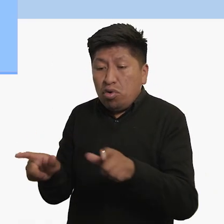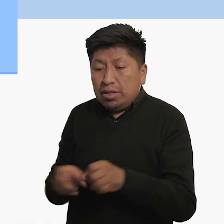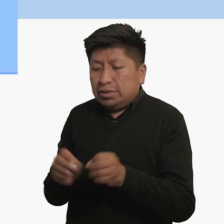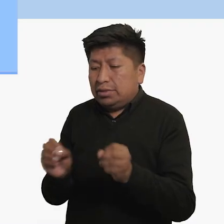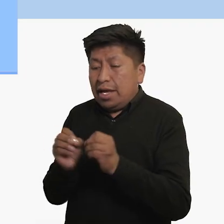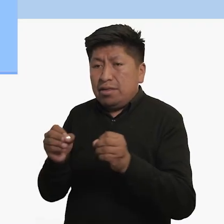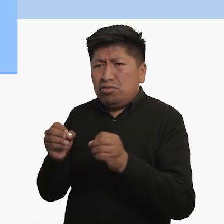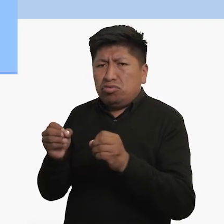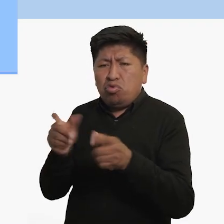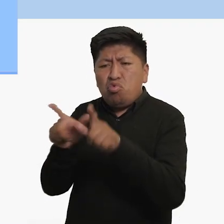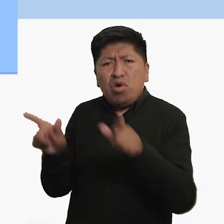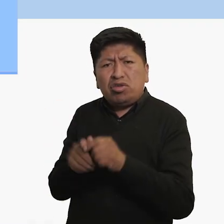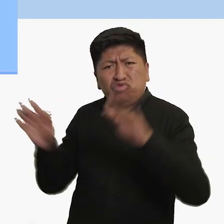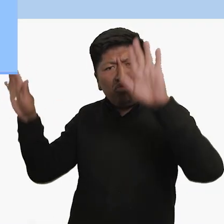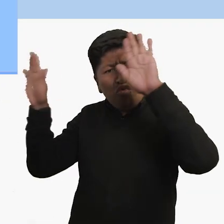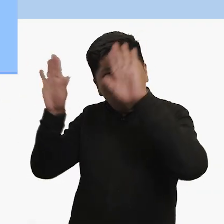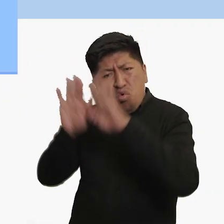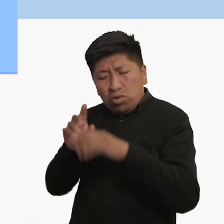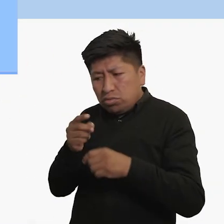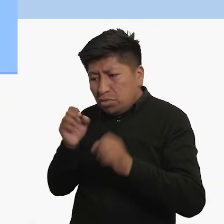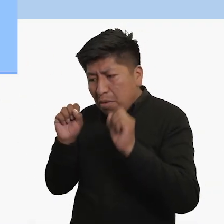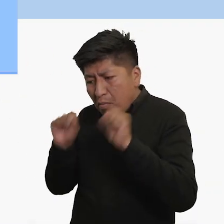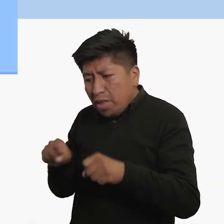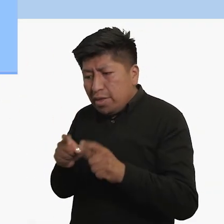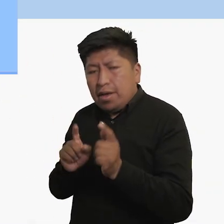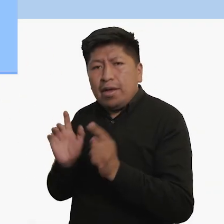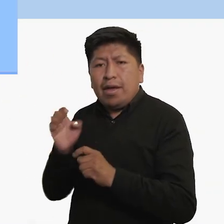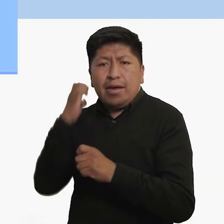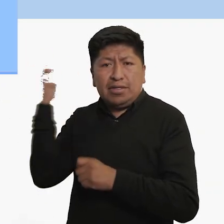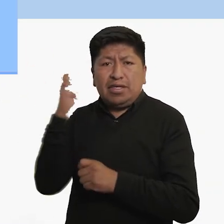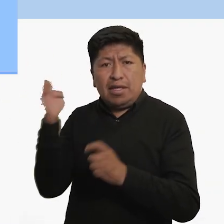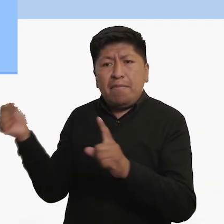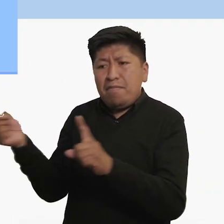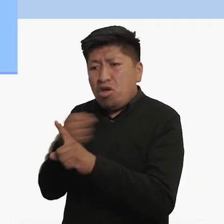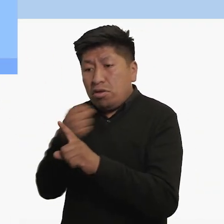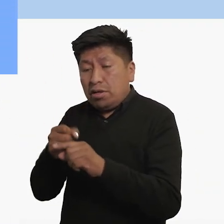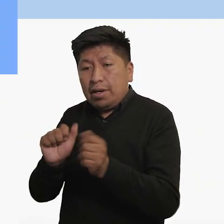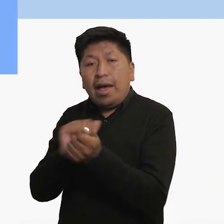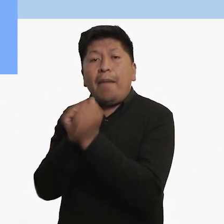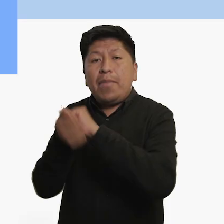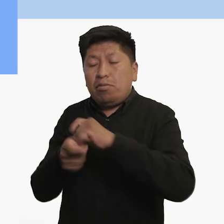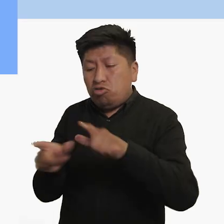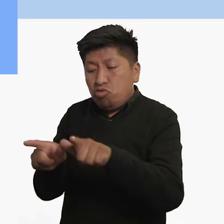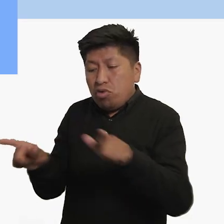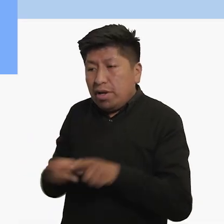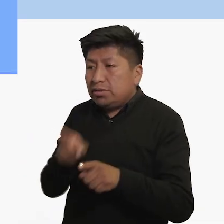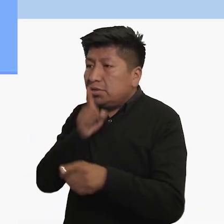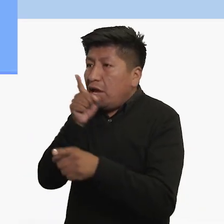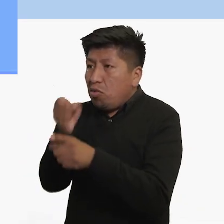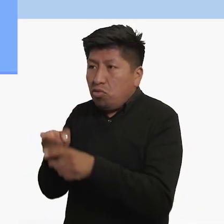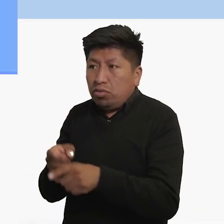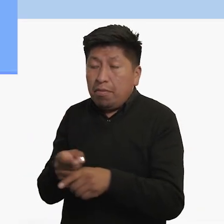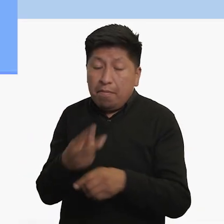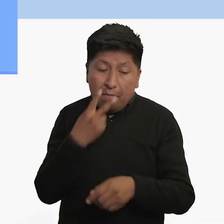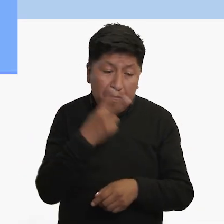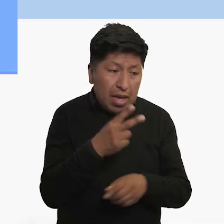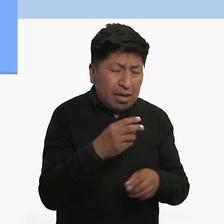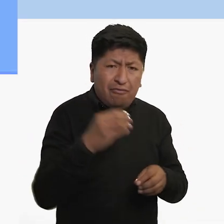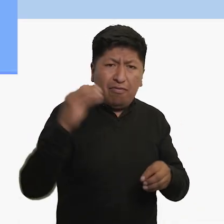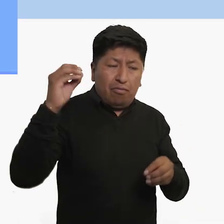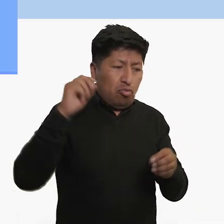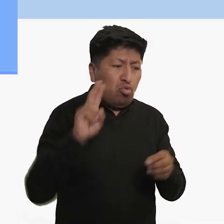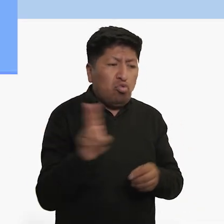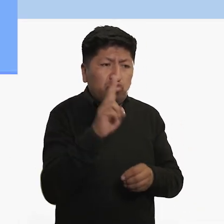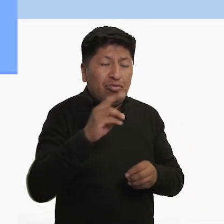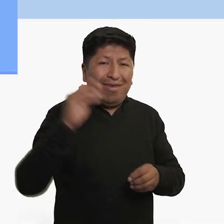poco iluminados donde se pueden presentar hechos de violencia y cambiarlos por lugares seguros. Gestionar la instalación de cámaras de